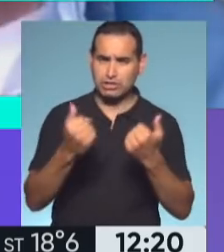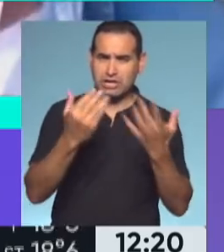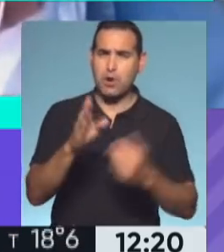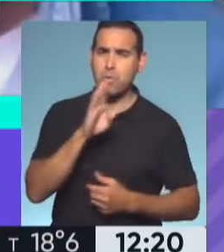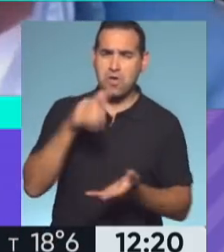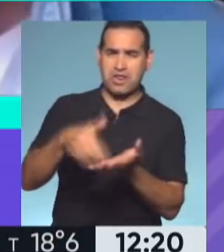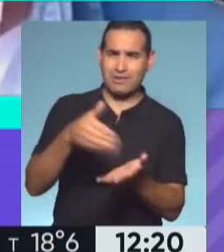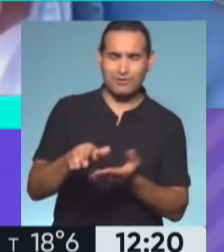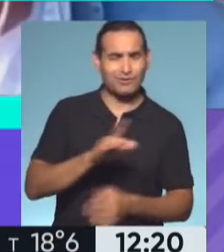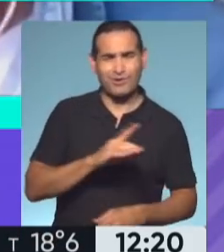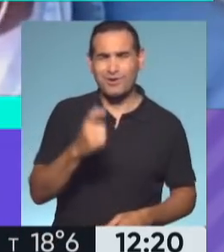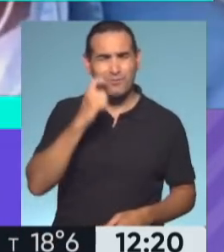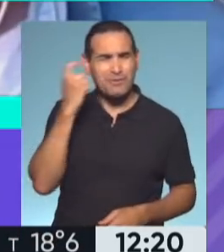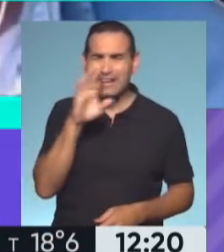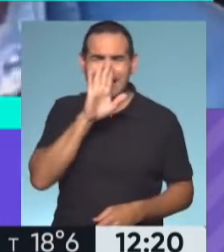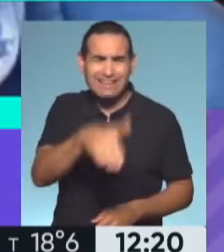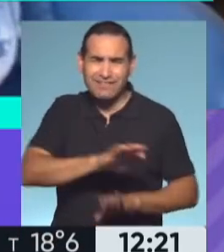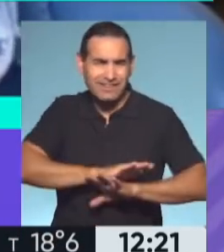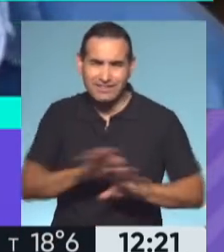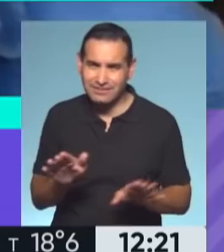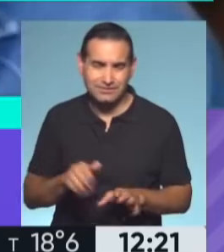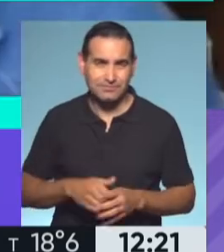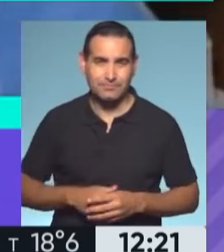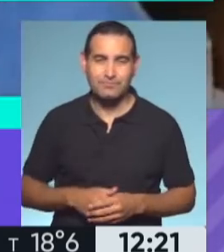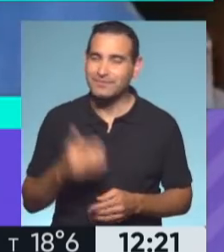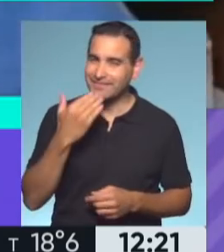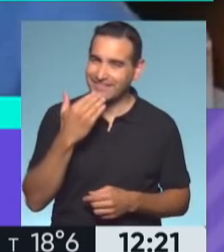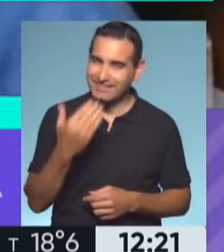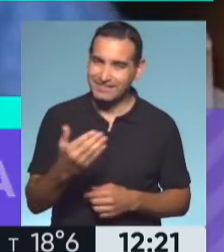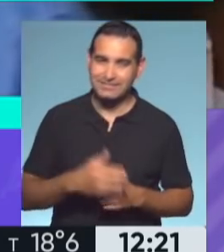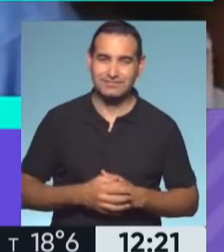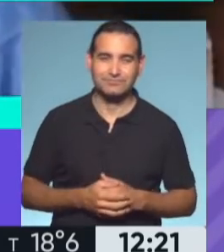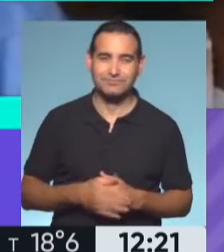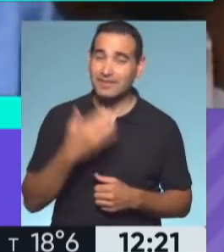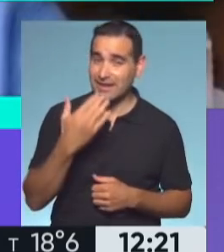me dio mucha vergüenza porque el que dice eso. Ezequiel, gracias por estos minutos,